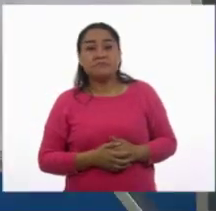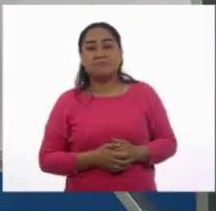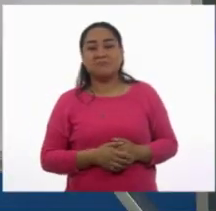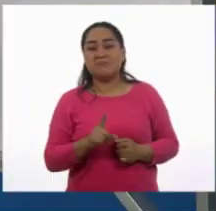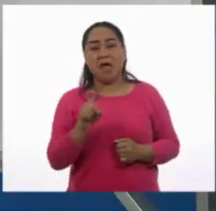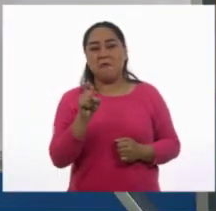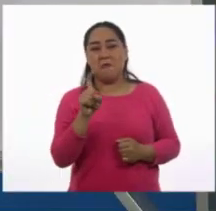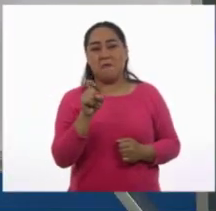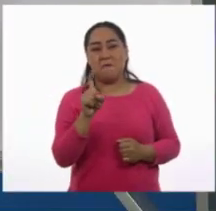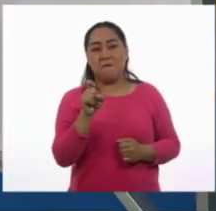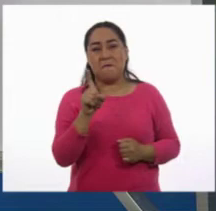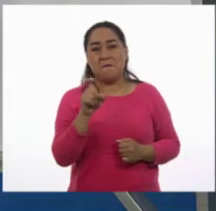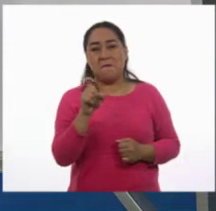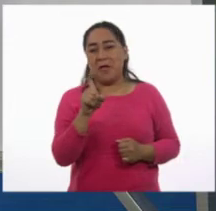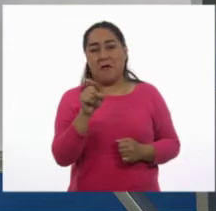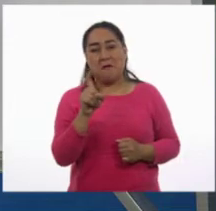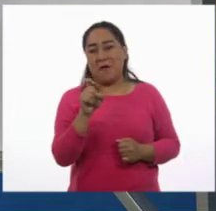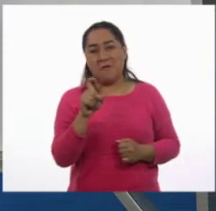agua.